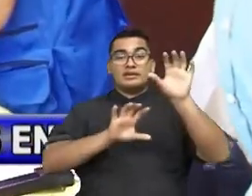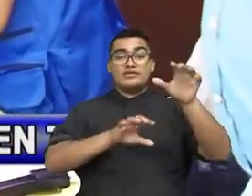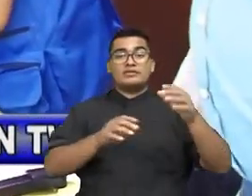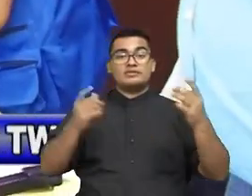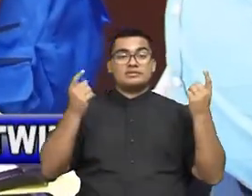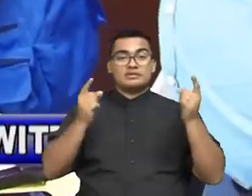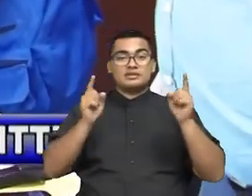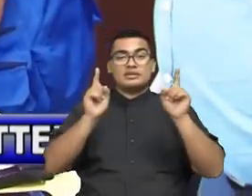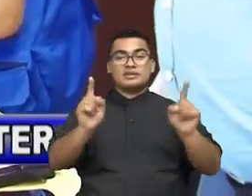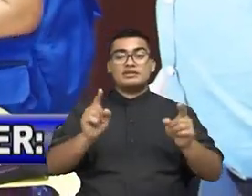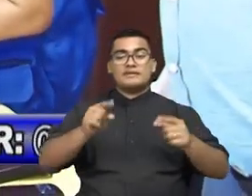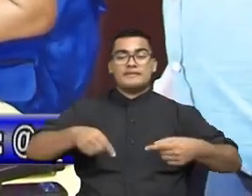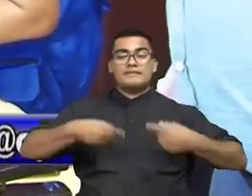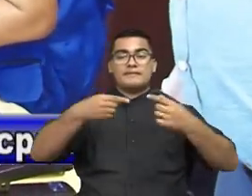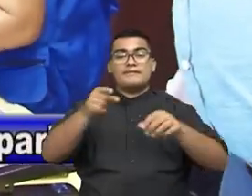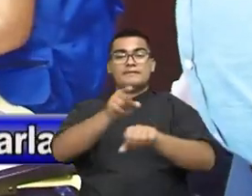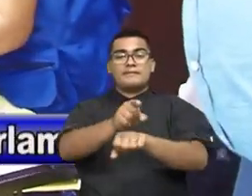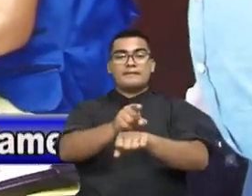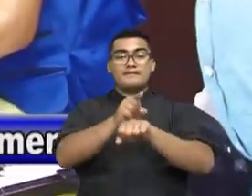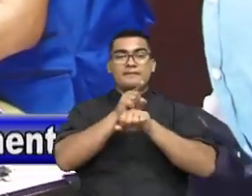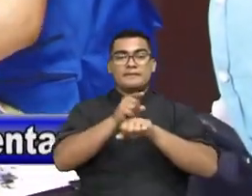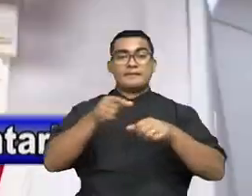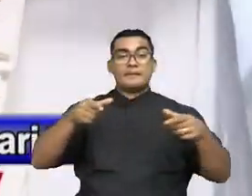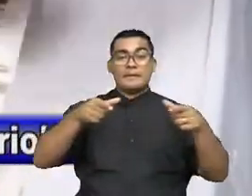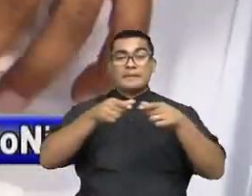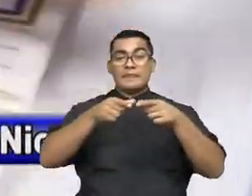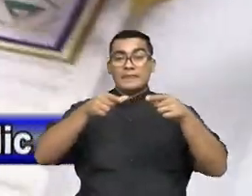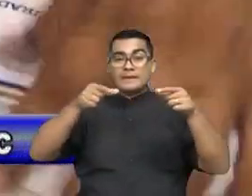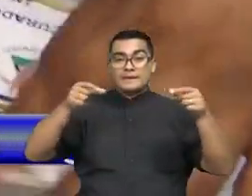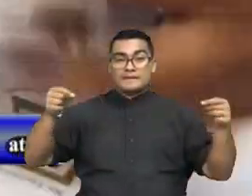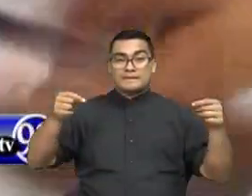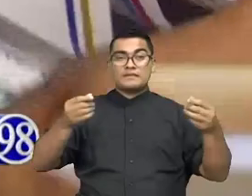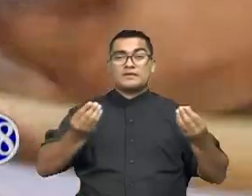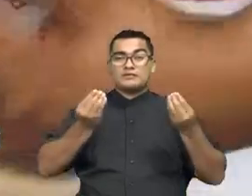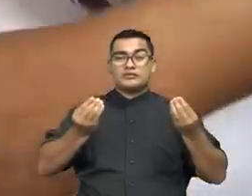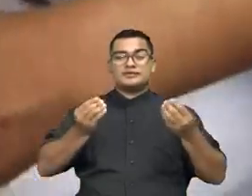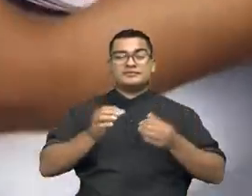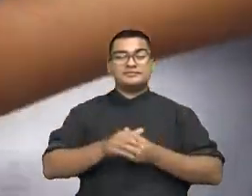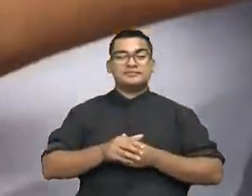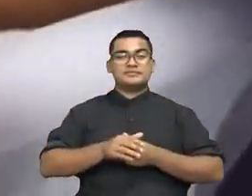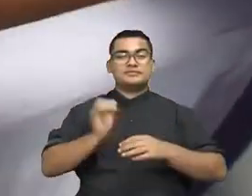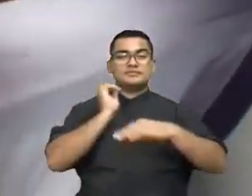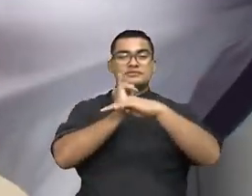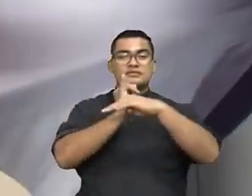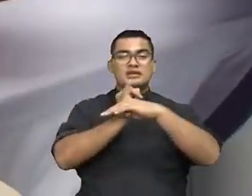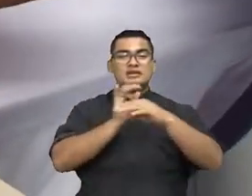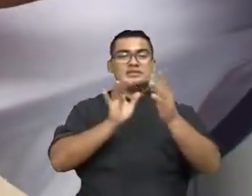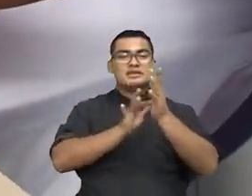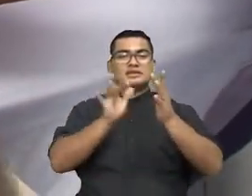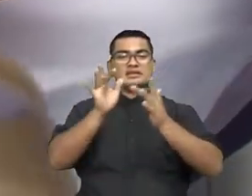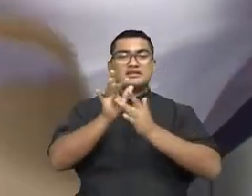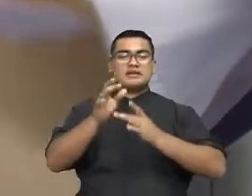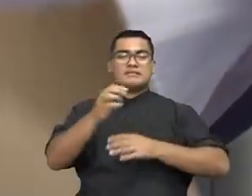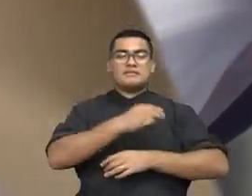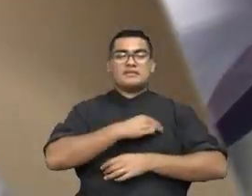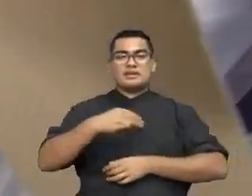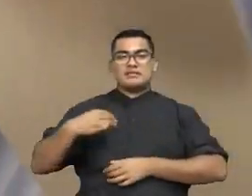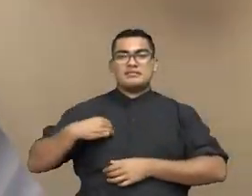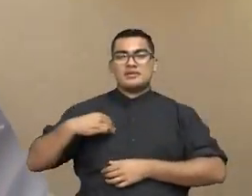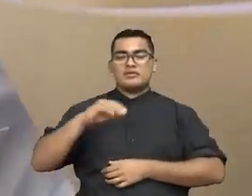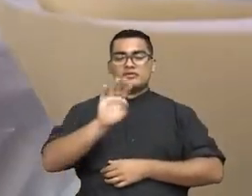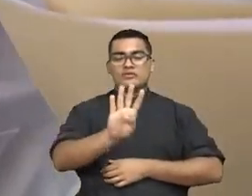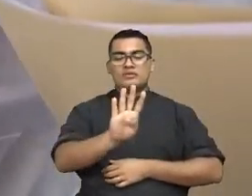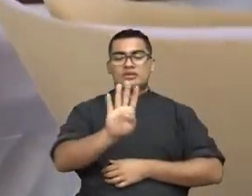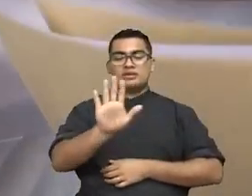Chinandega, Madrid y mayoritariamente de Managua. A la fecha, las iglesias evangélicas tienen entre sus miembros entre el